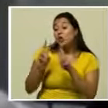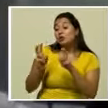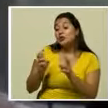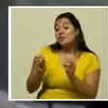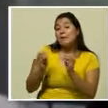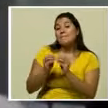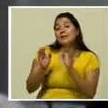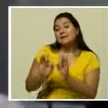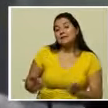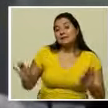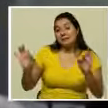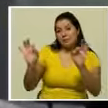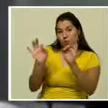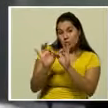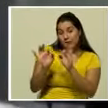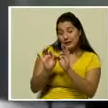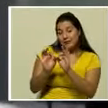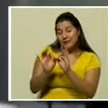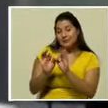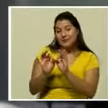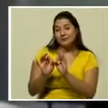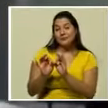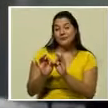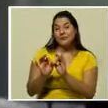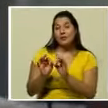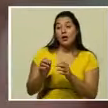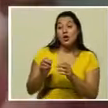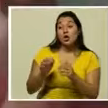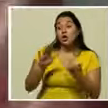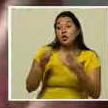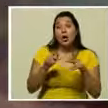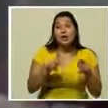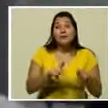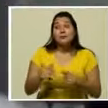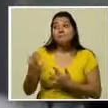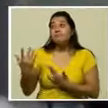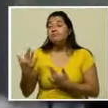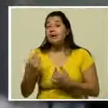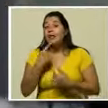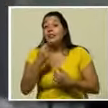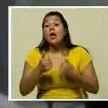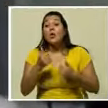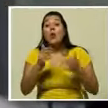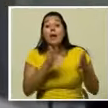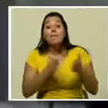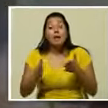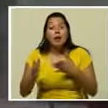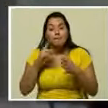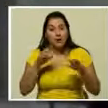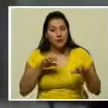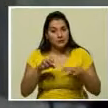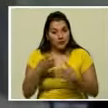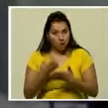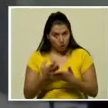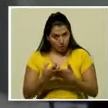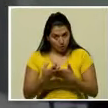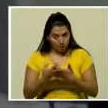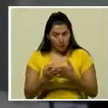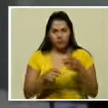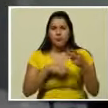pareciera que toda la población estaba esperando, ¿no? ¿Cuál es el plan de reactivación económica? Eso por un lado. Y por el otro,